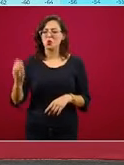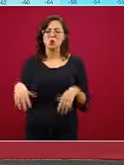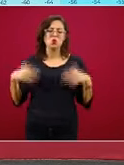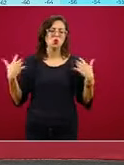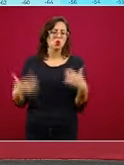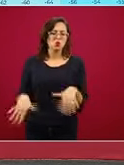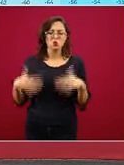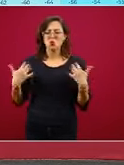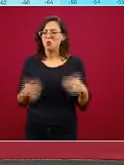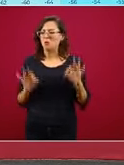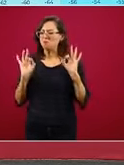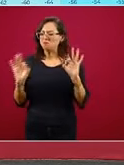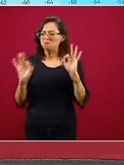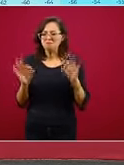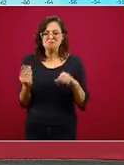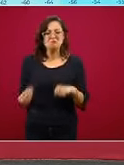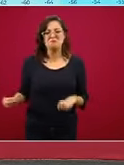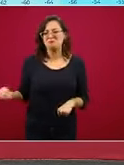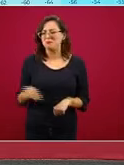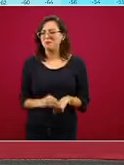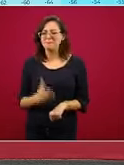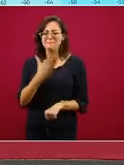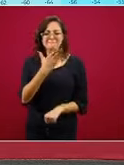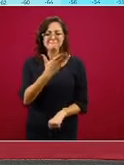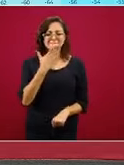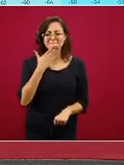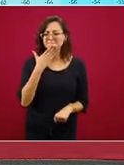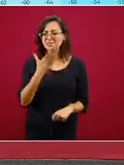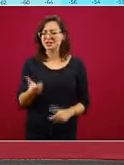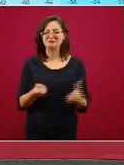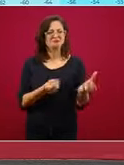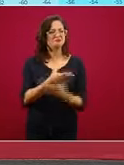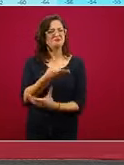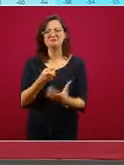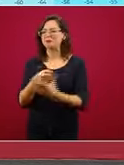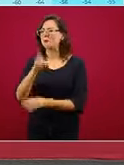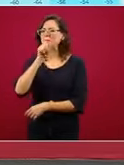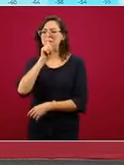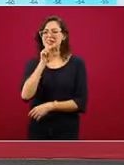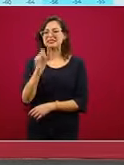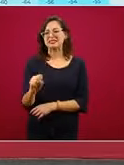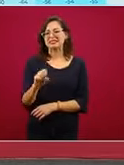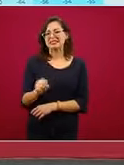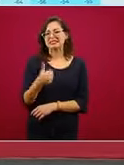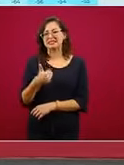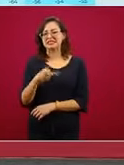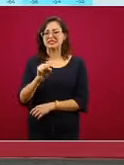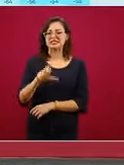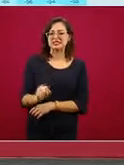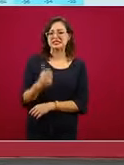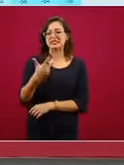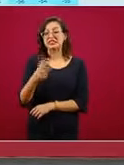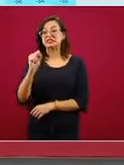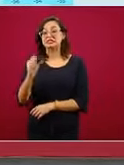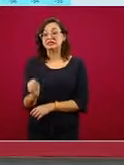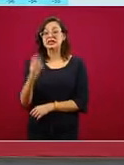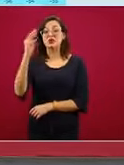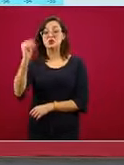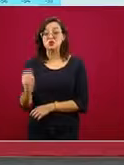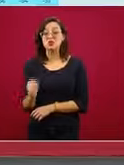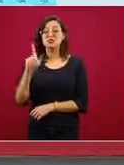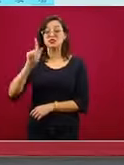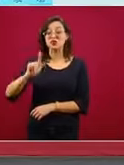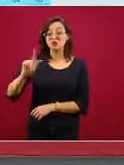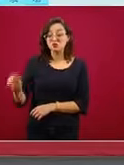excelente participación, excelente, y logró reducir 66, 68, 66,